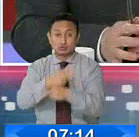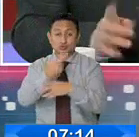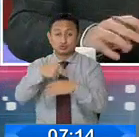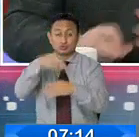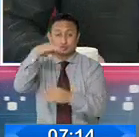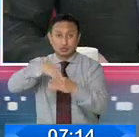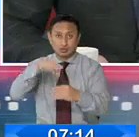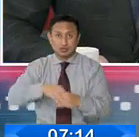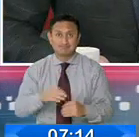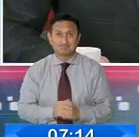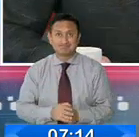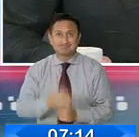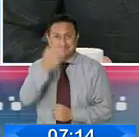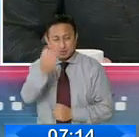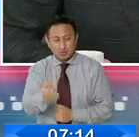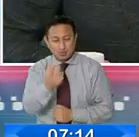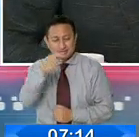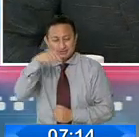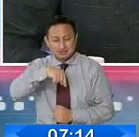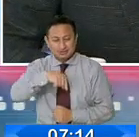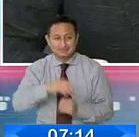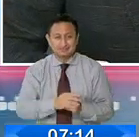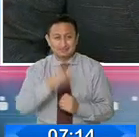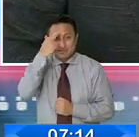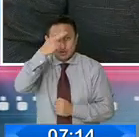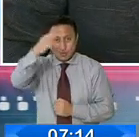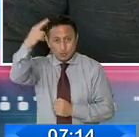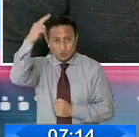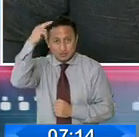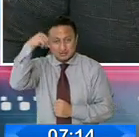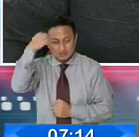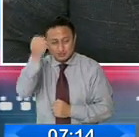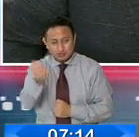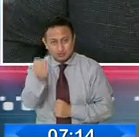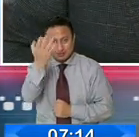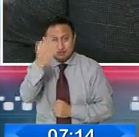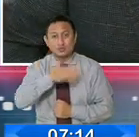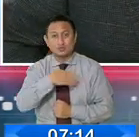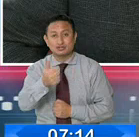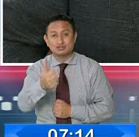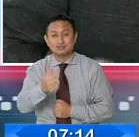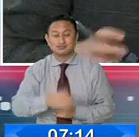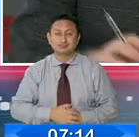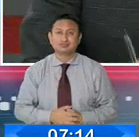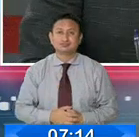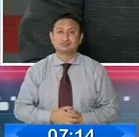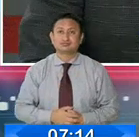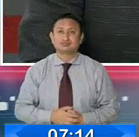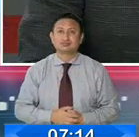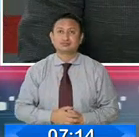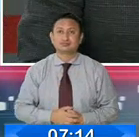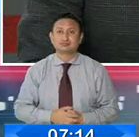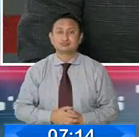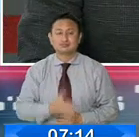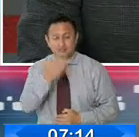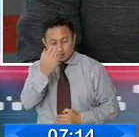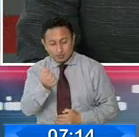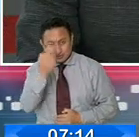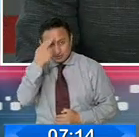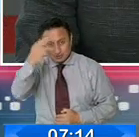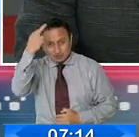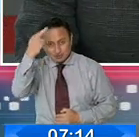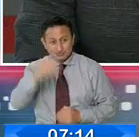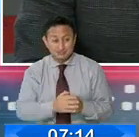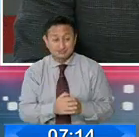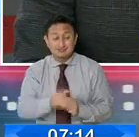Ingeniero Cabrera, le saluda desde la matriz de Televicentro en Quito, Roberto Álvarez Vandenberg. ¿Cómo está usted, ingeniero? Buenos días, Roberto.